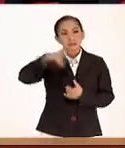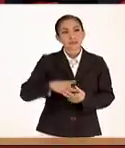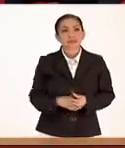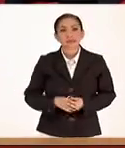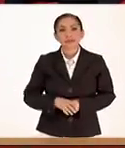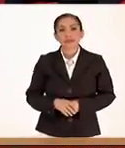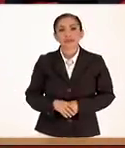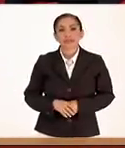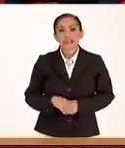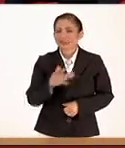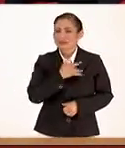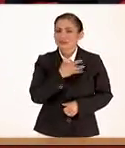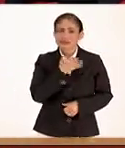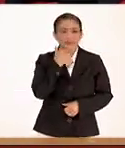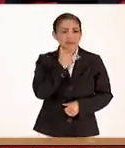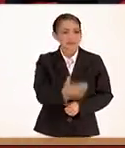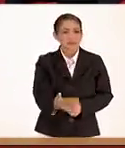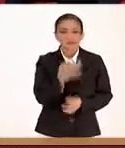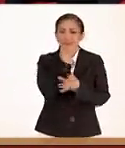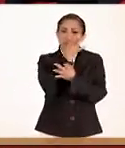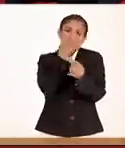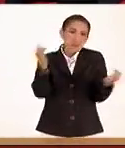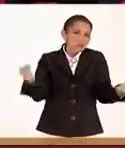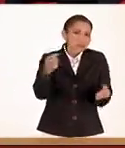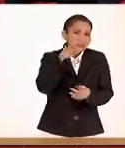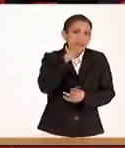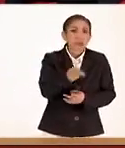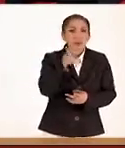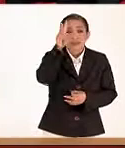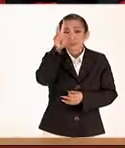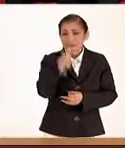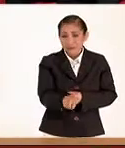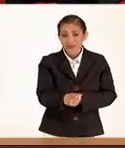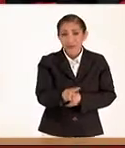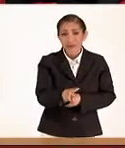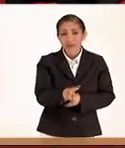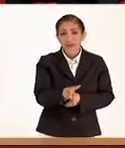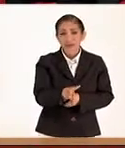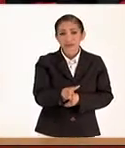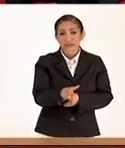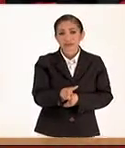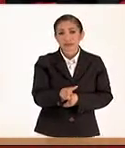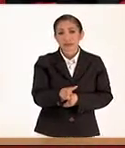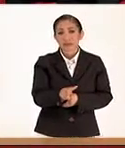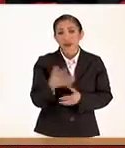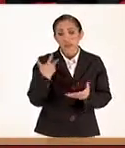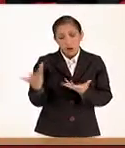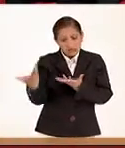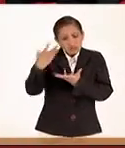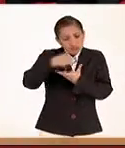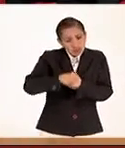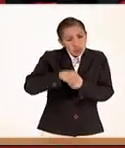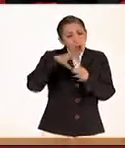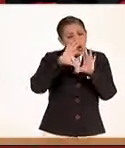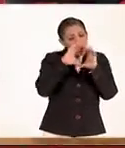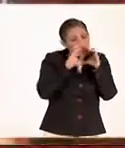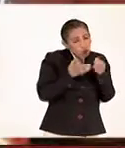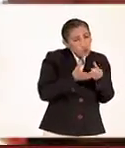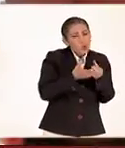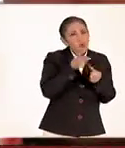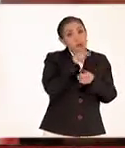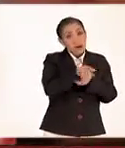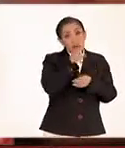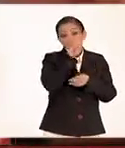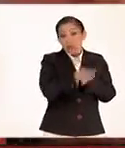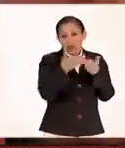pues se siente muy bien el mensaje que yo les doy es que realmente se incluyan en estos clubs porque la verdad